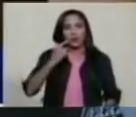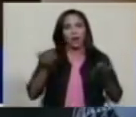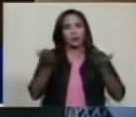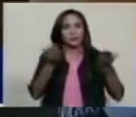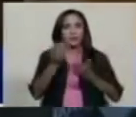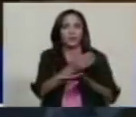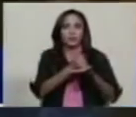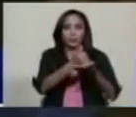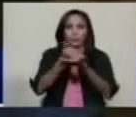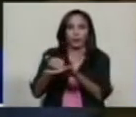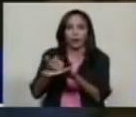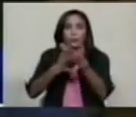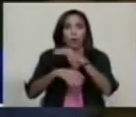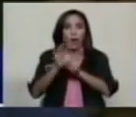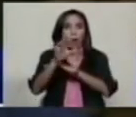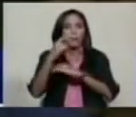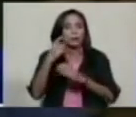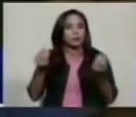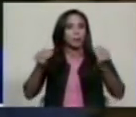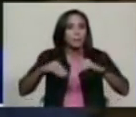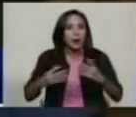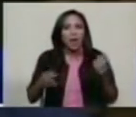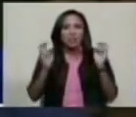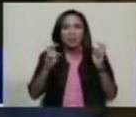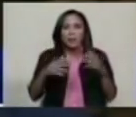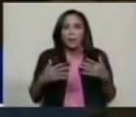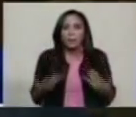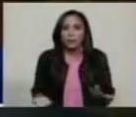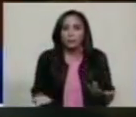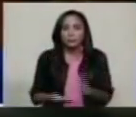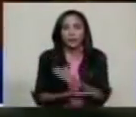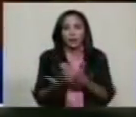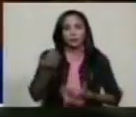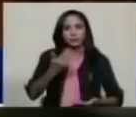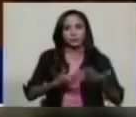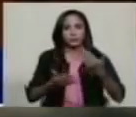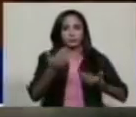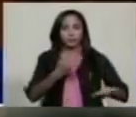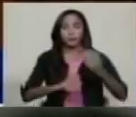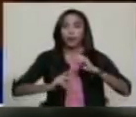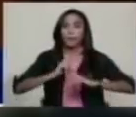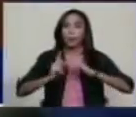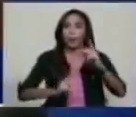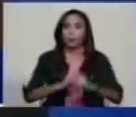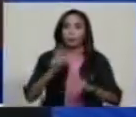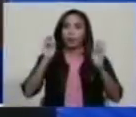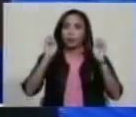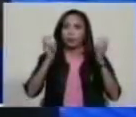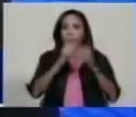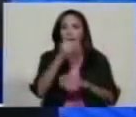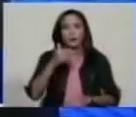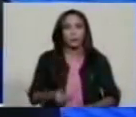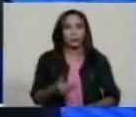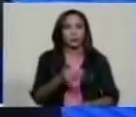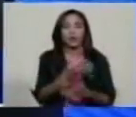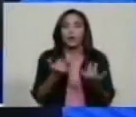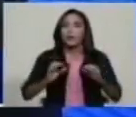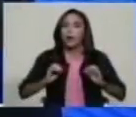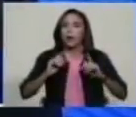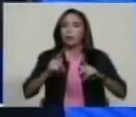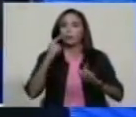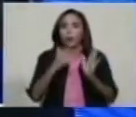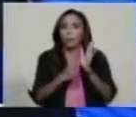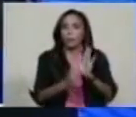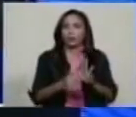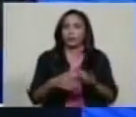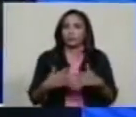bienes a este país, sino que además se recualifique en cuanto al sector productivo. Y yo creo que la gran oportunidad que presenta